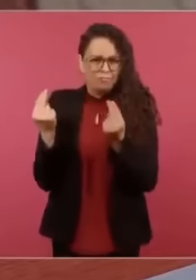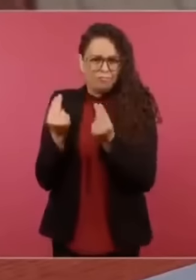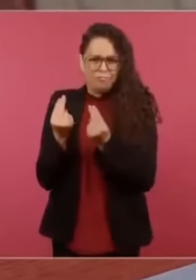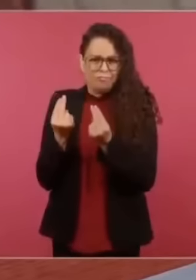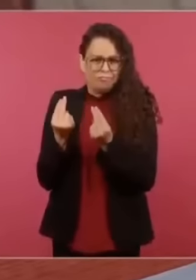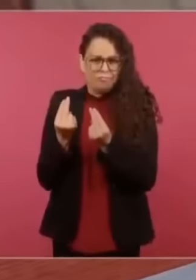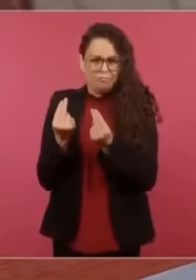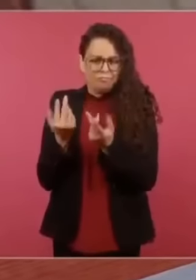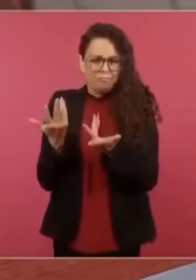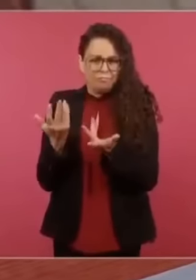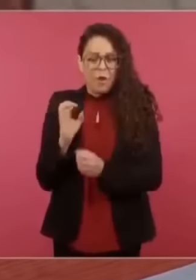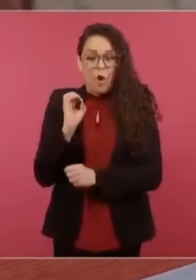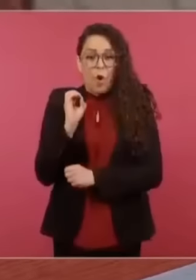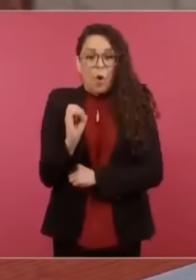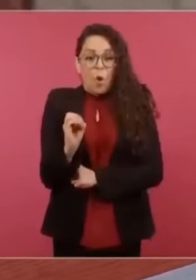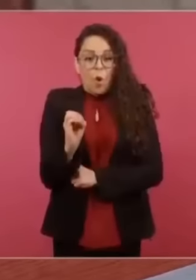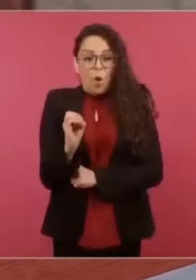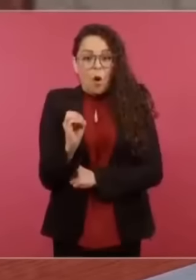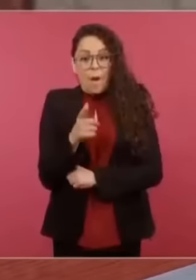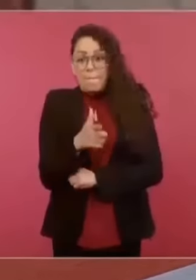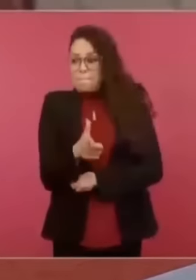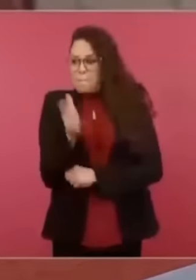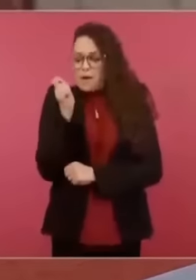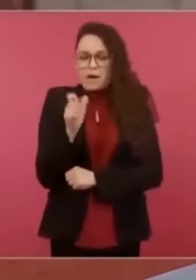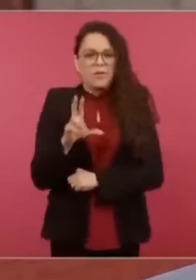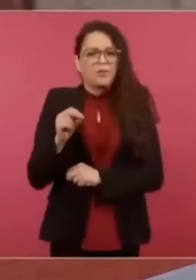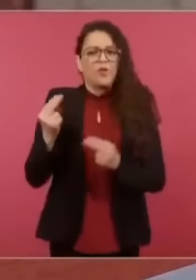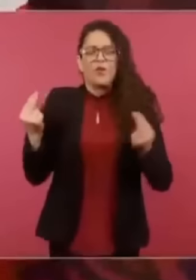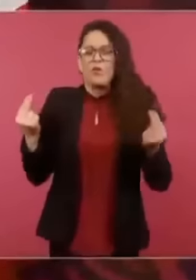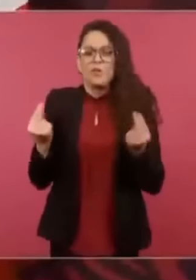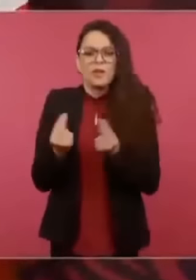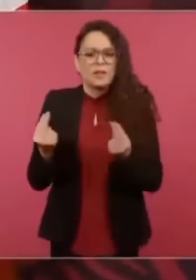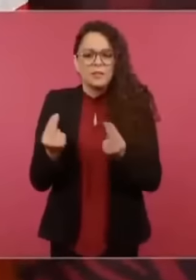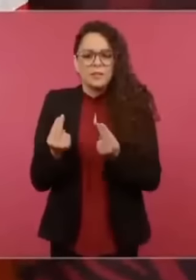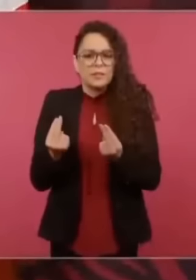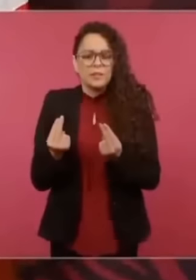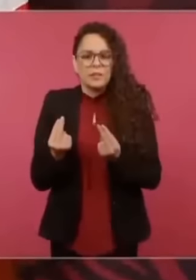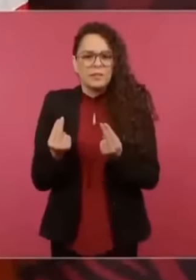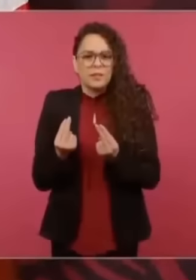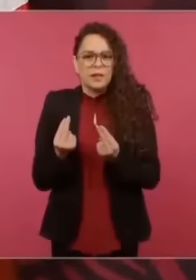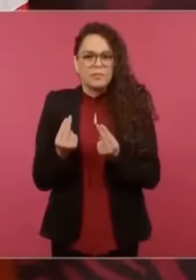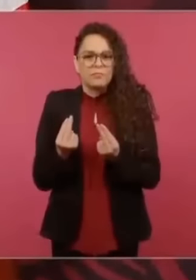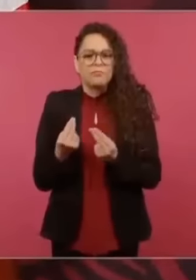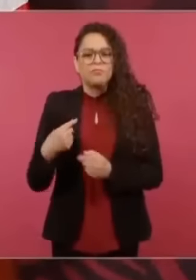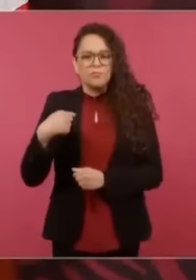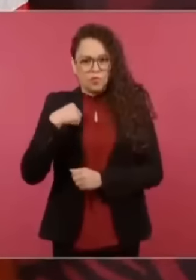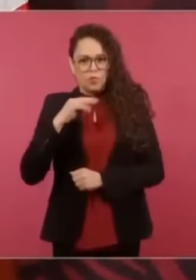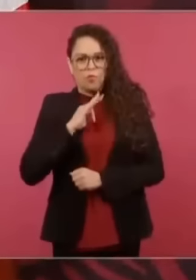tiro, harán lo que queramos.